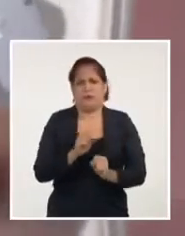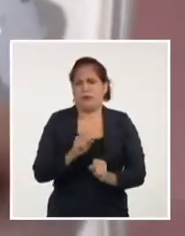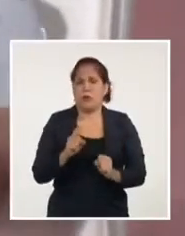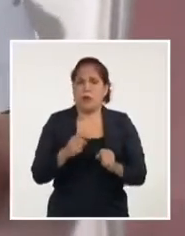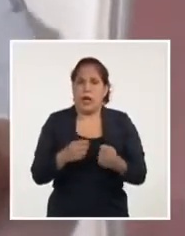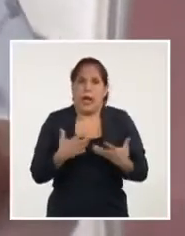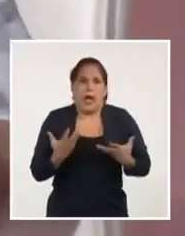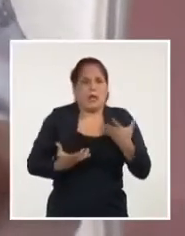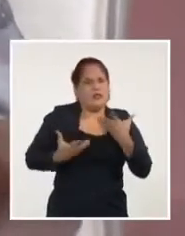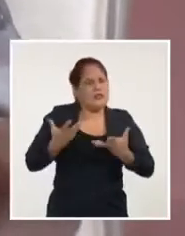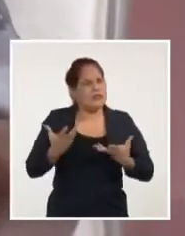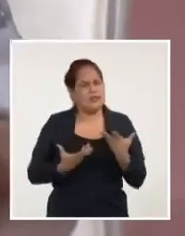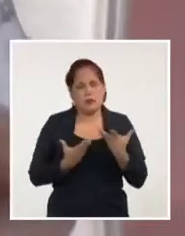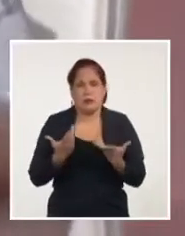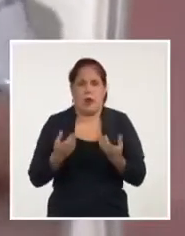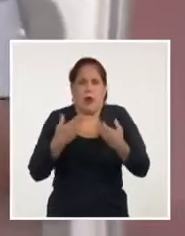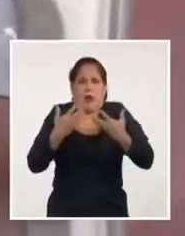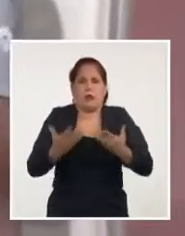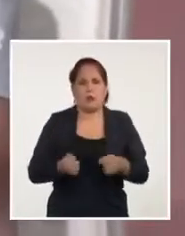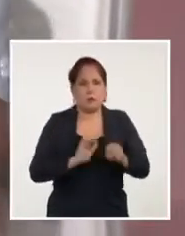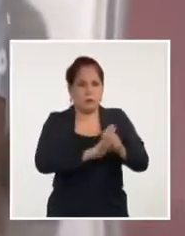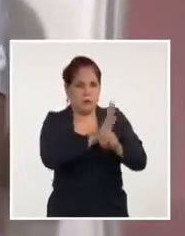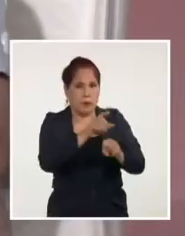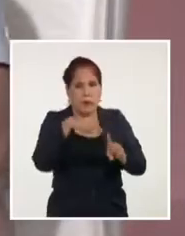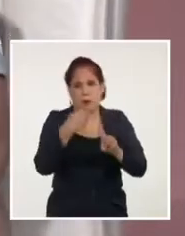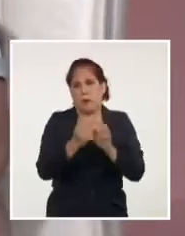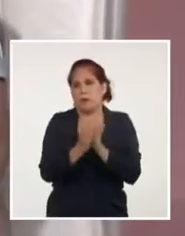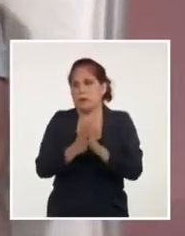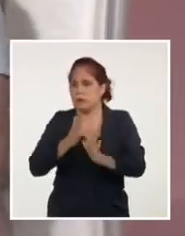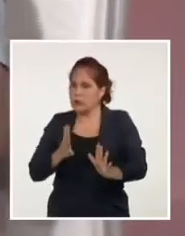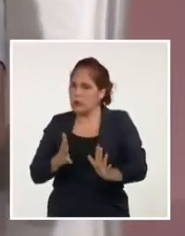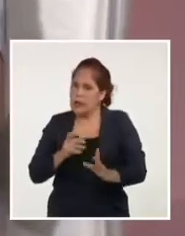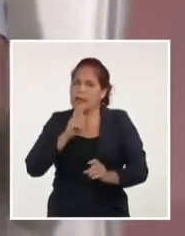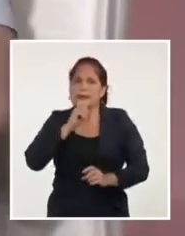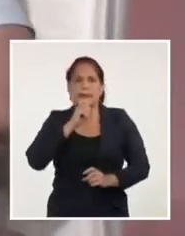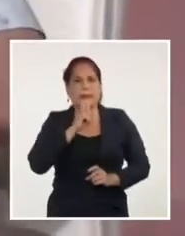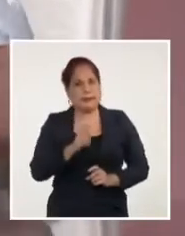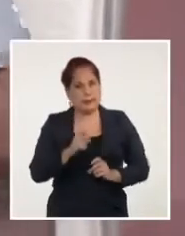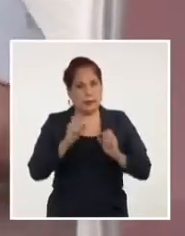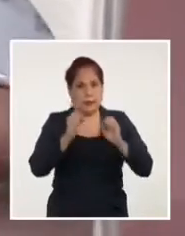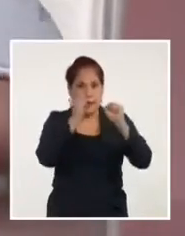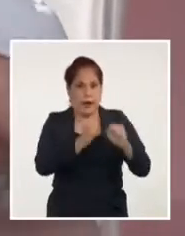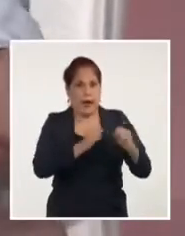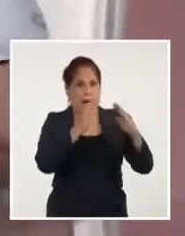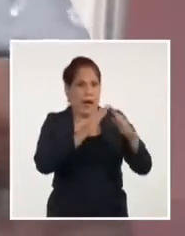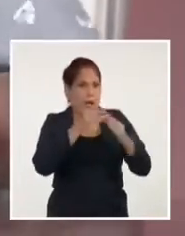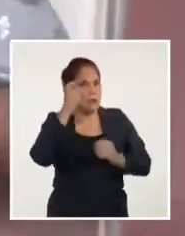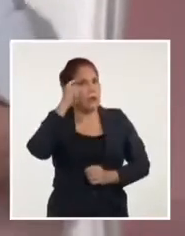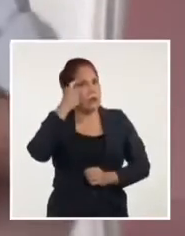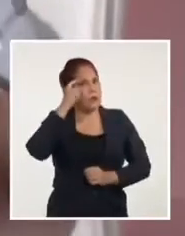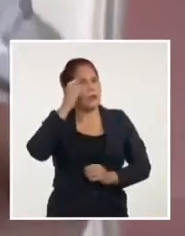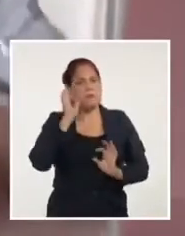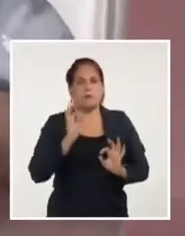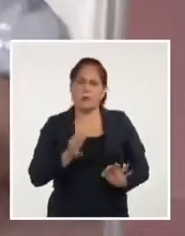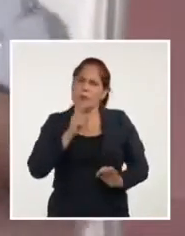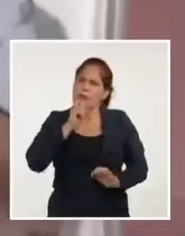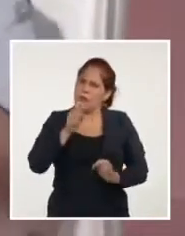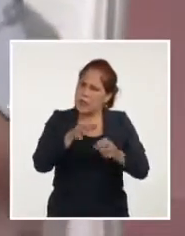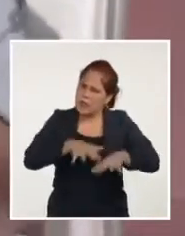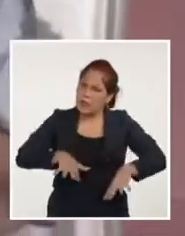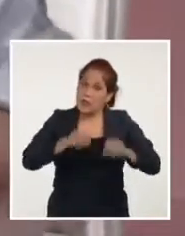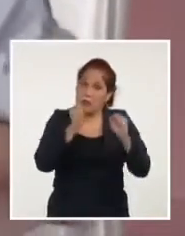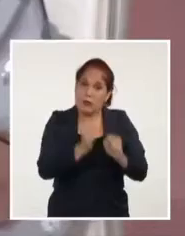tenemos un estado de irritación en sentido general. Con el caso de la pandemia, es muy difícil la situación de encierro y